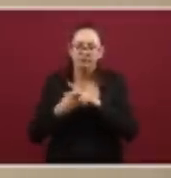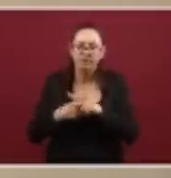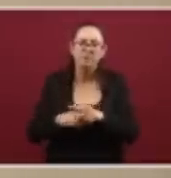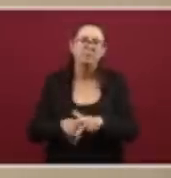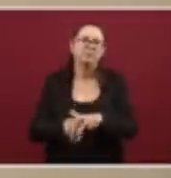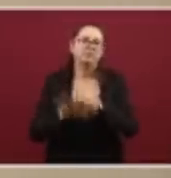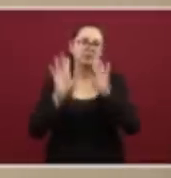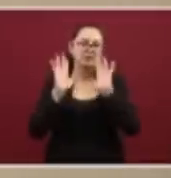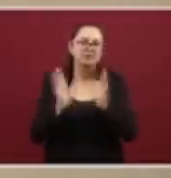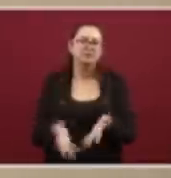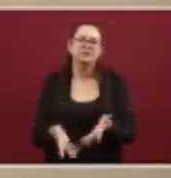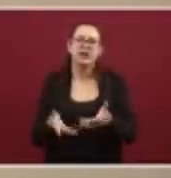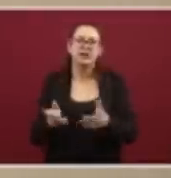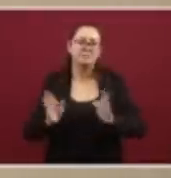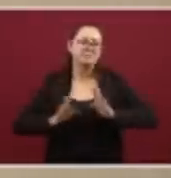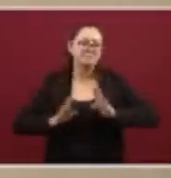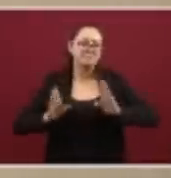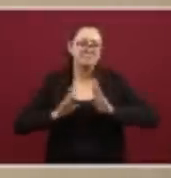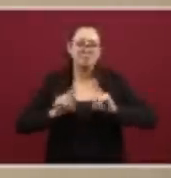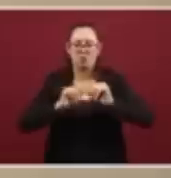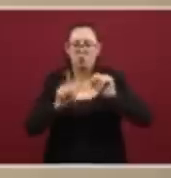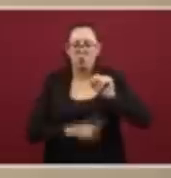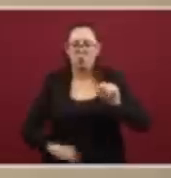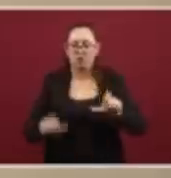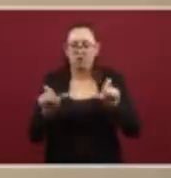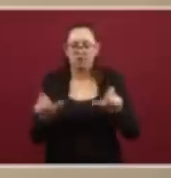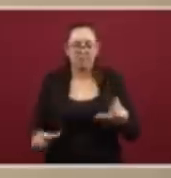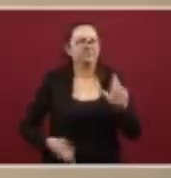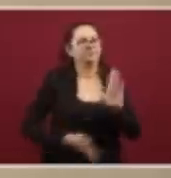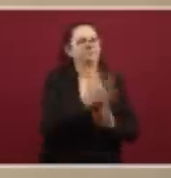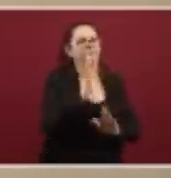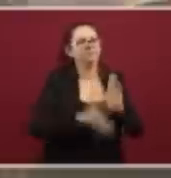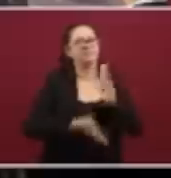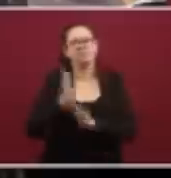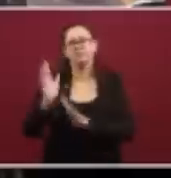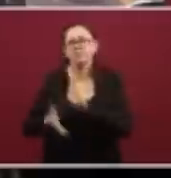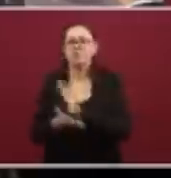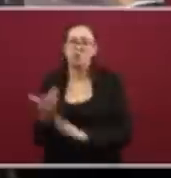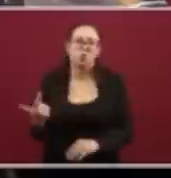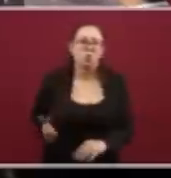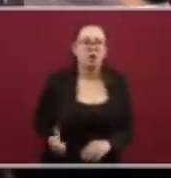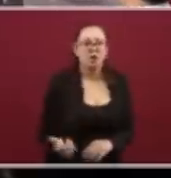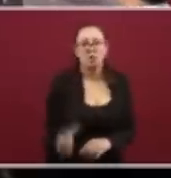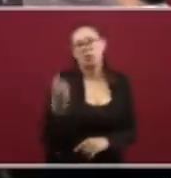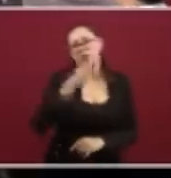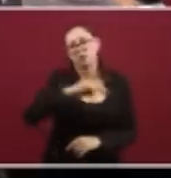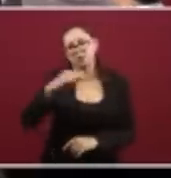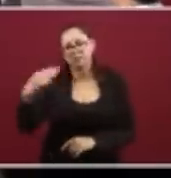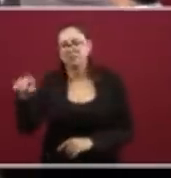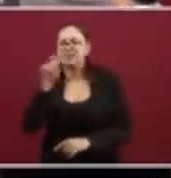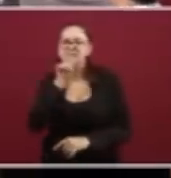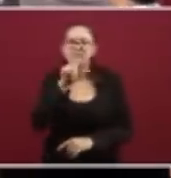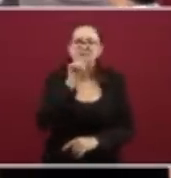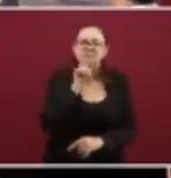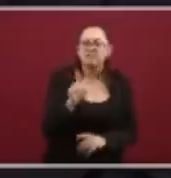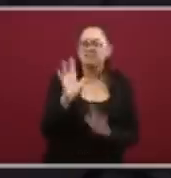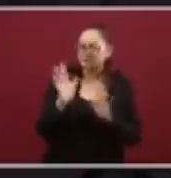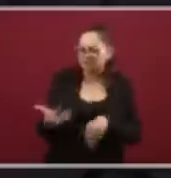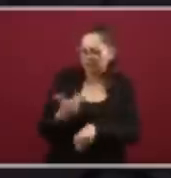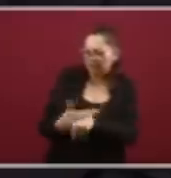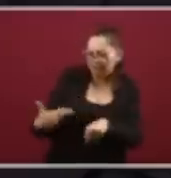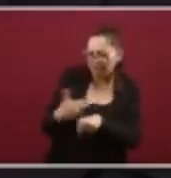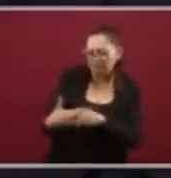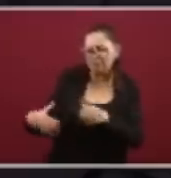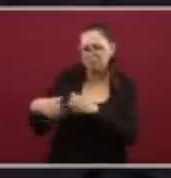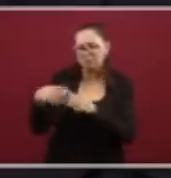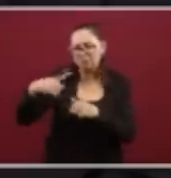diferentes estados como guanajuato michoacán jalisco preguntarle cuál es su expectativa respecto a la capacidad táctica y los resultados de